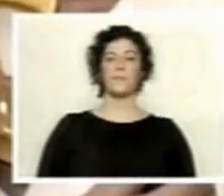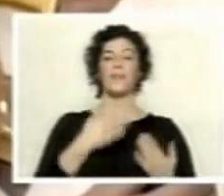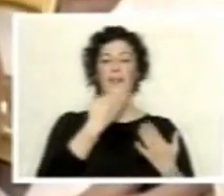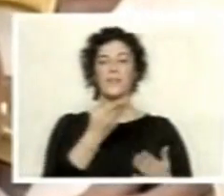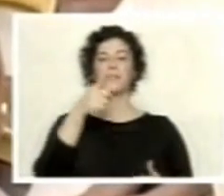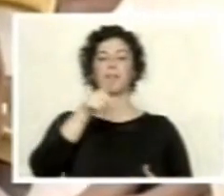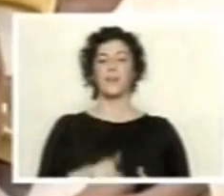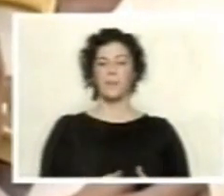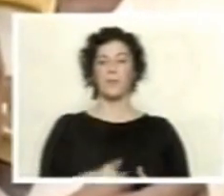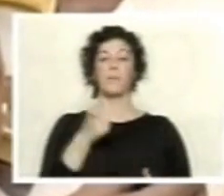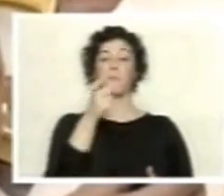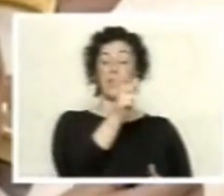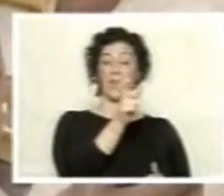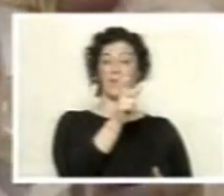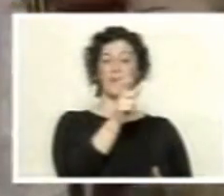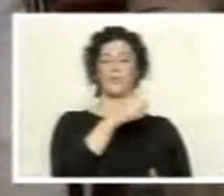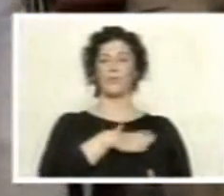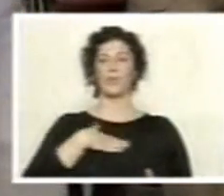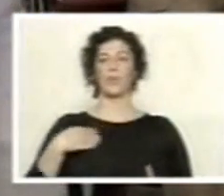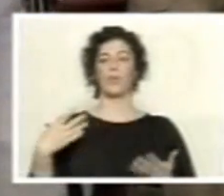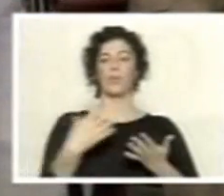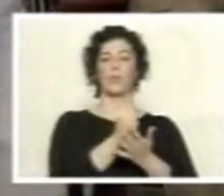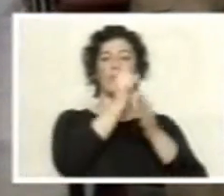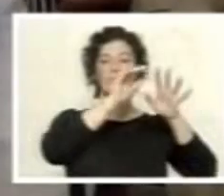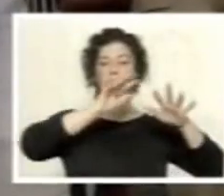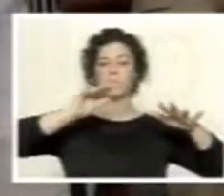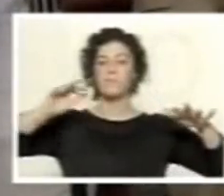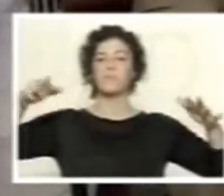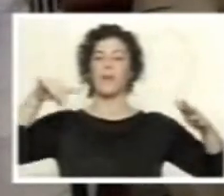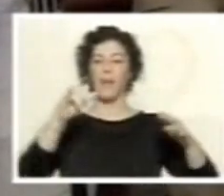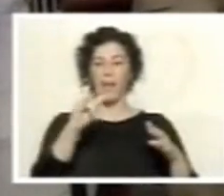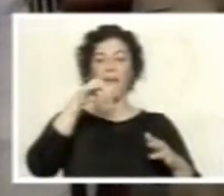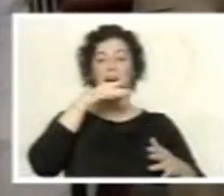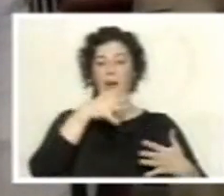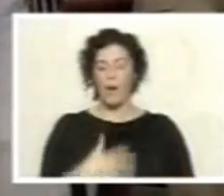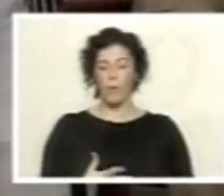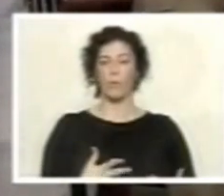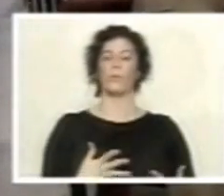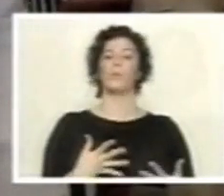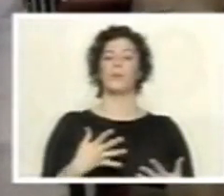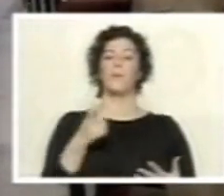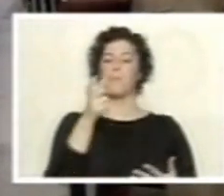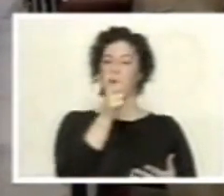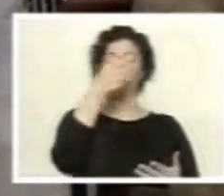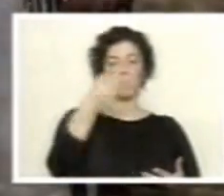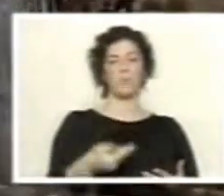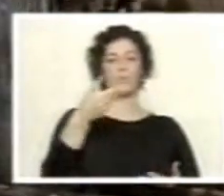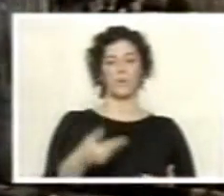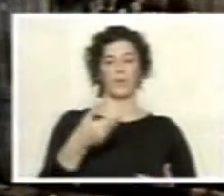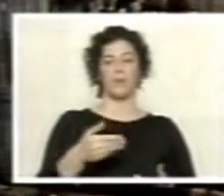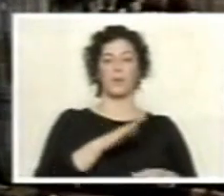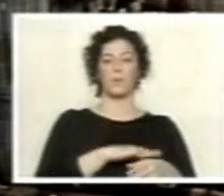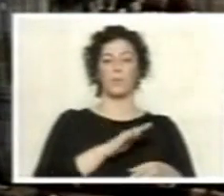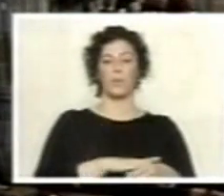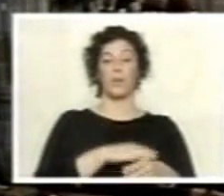Gracias es la palabra que desearía que quedara flotando en este acto litúrgico como humilde aportación de este hasta ahora su